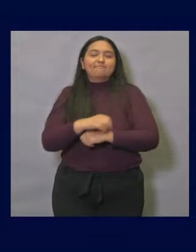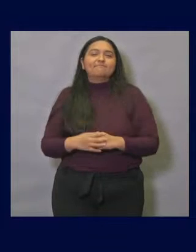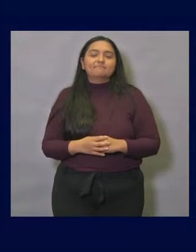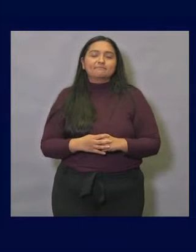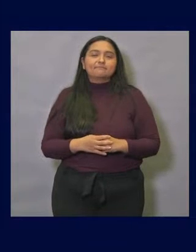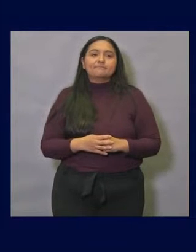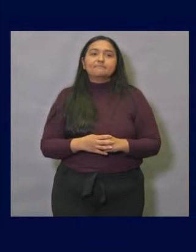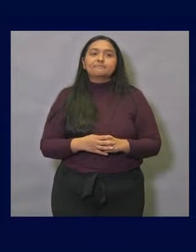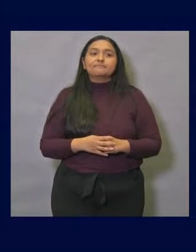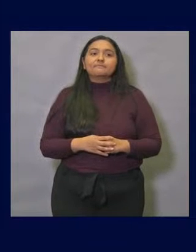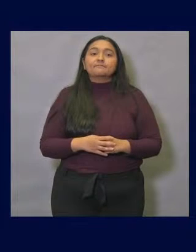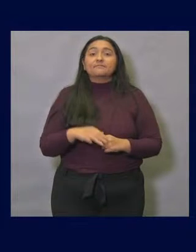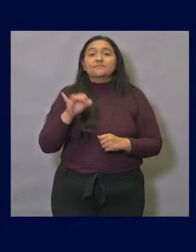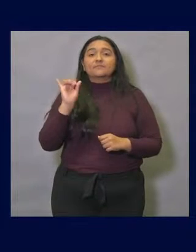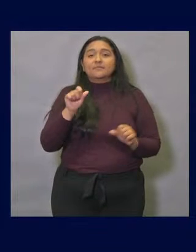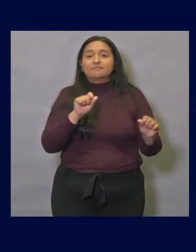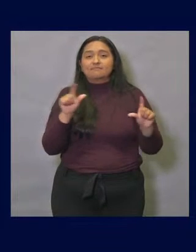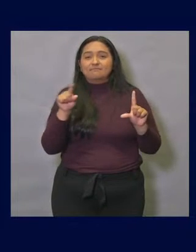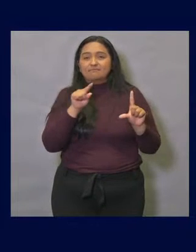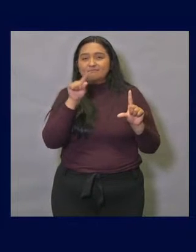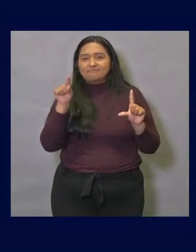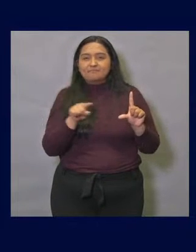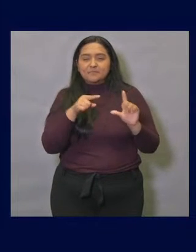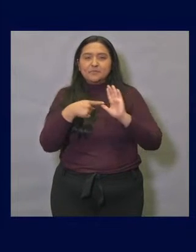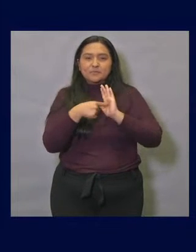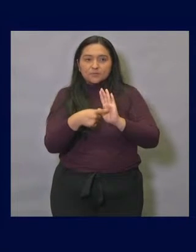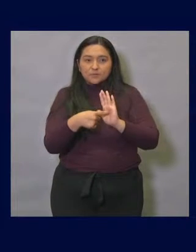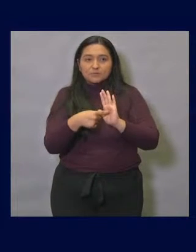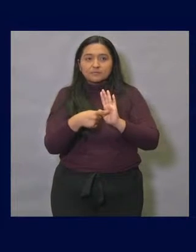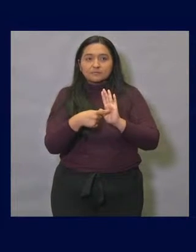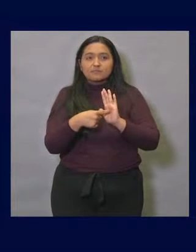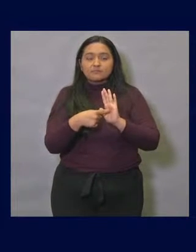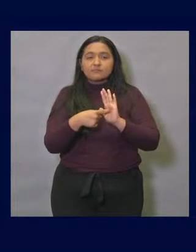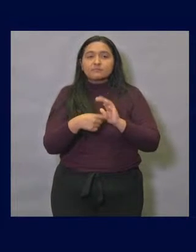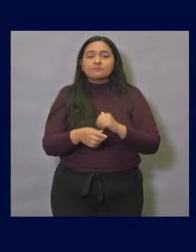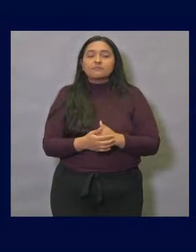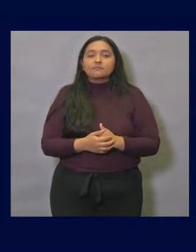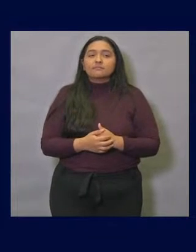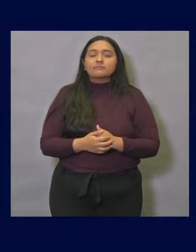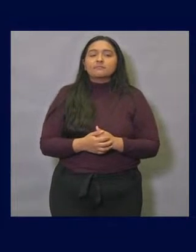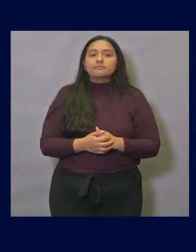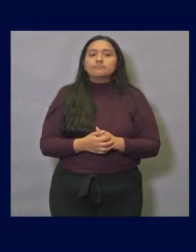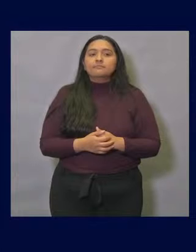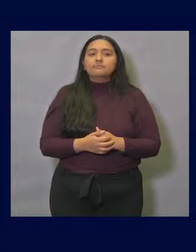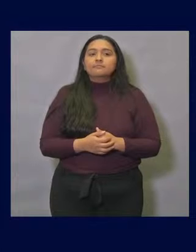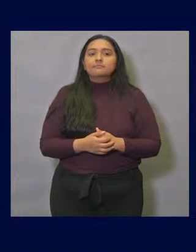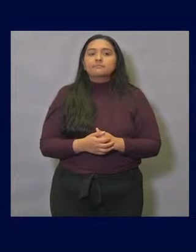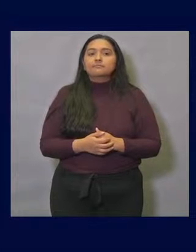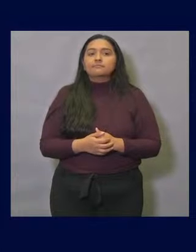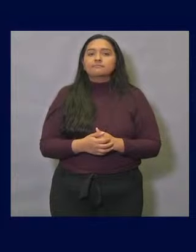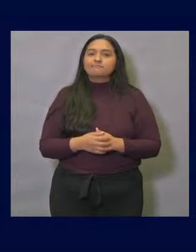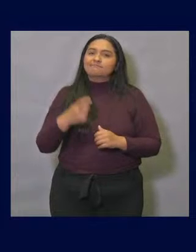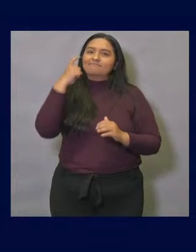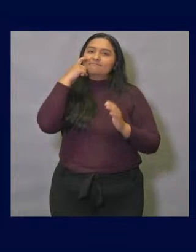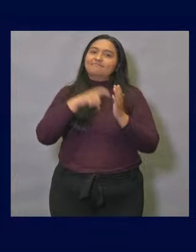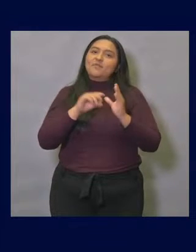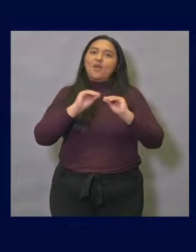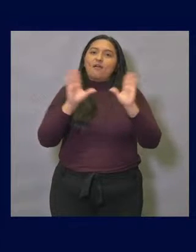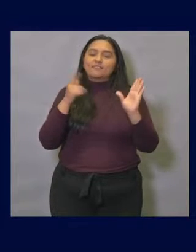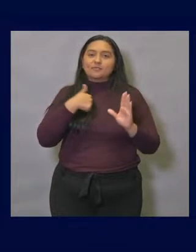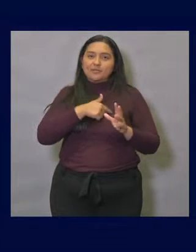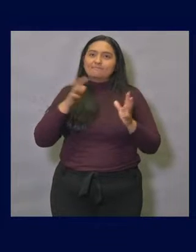Esta captura de pantalla del tablero interactivo de datos de vacunas muestra los notables resultados de este